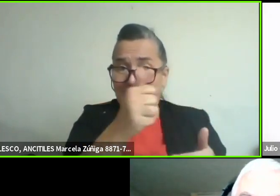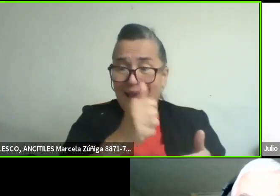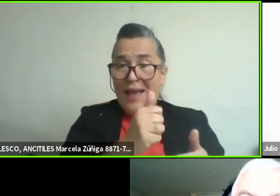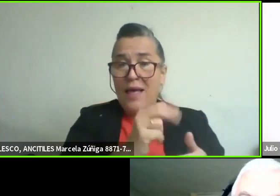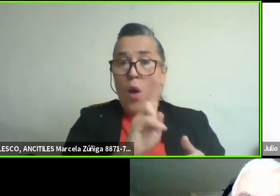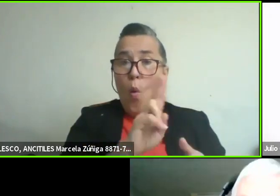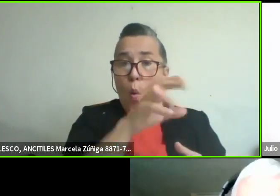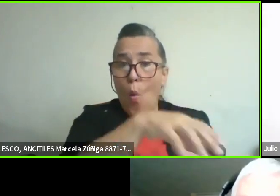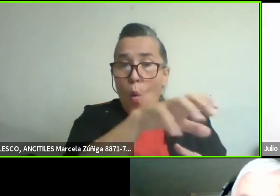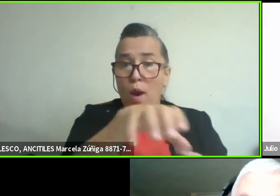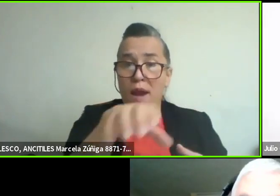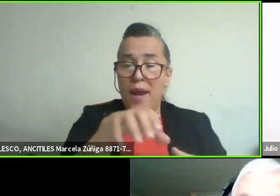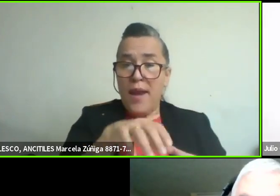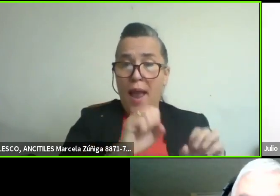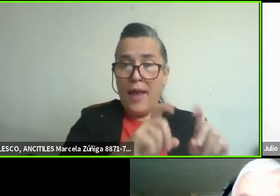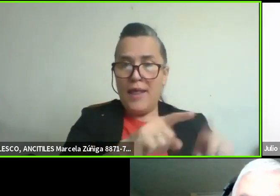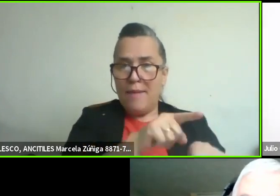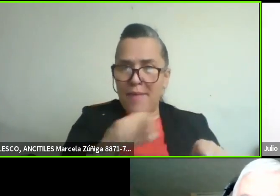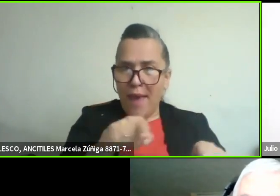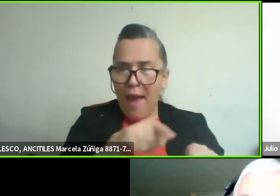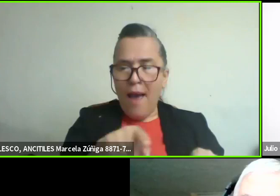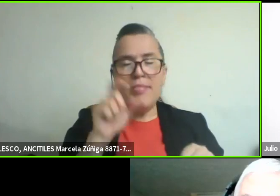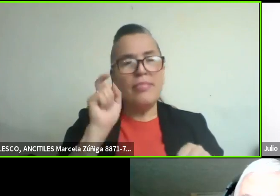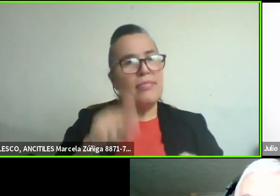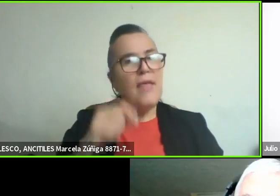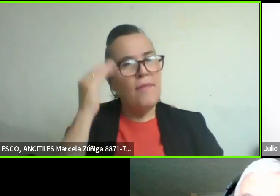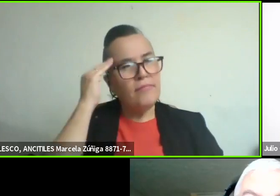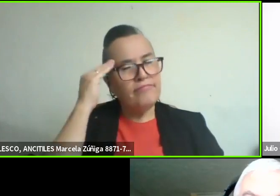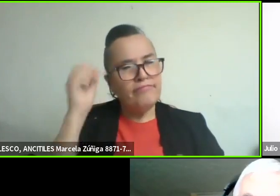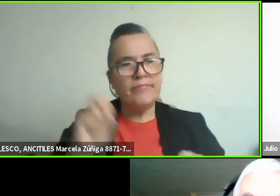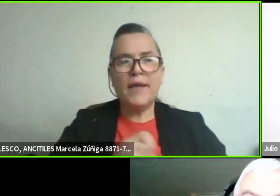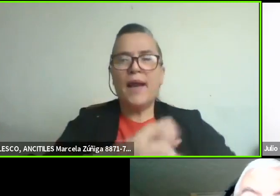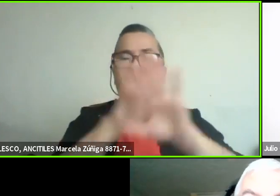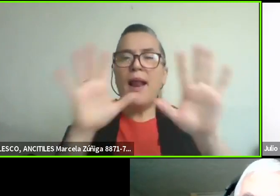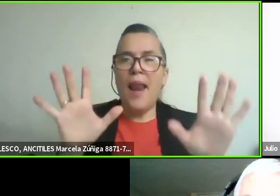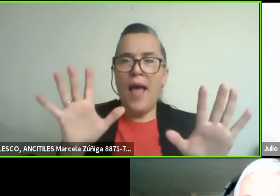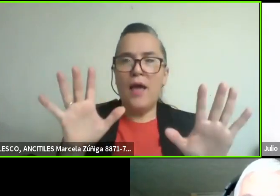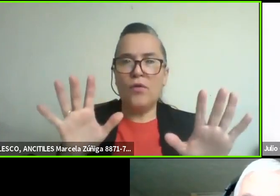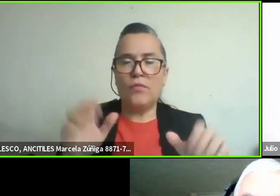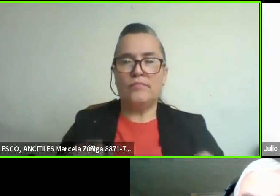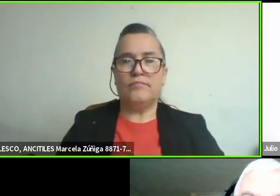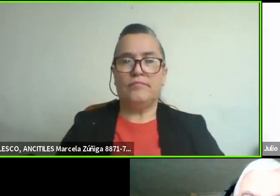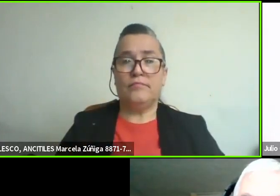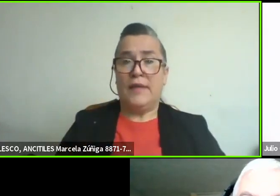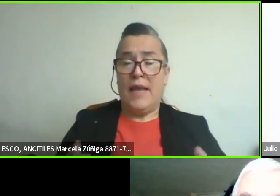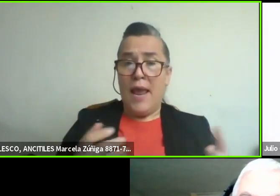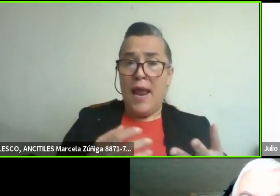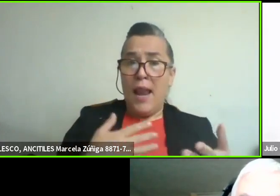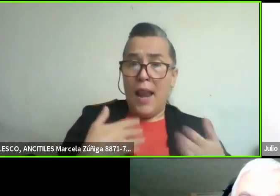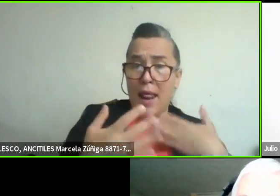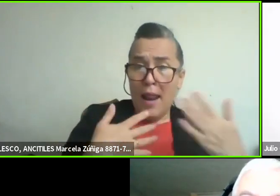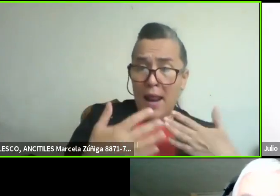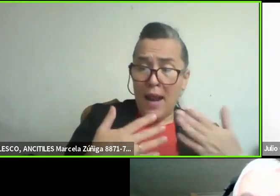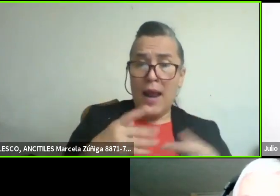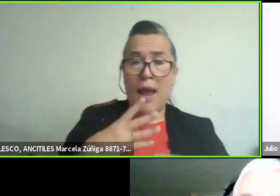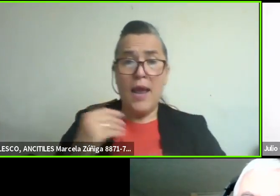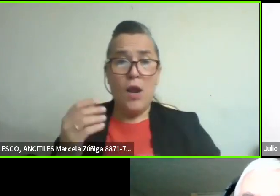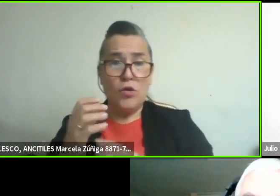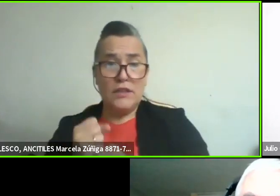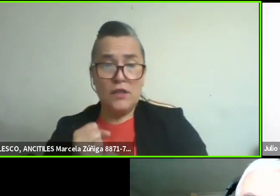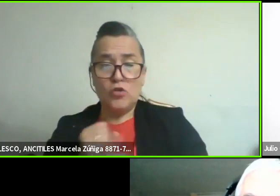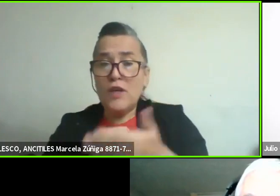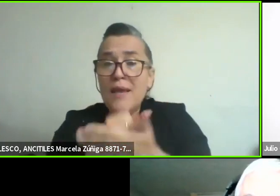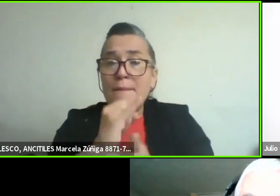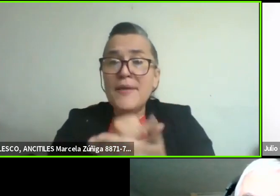tengan claro en la retórica y en los hechos que la investigación es un componente importante